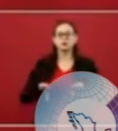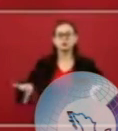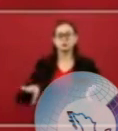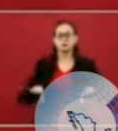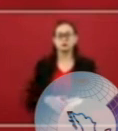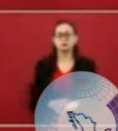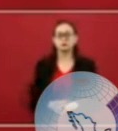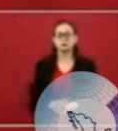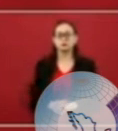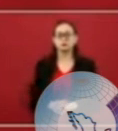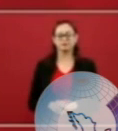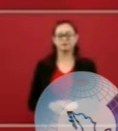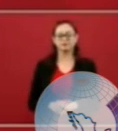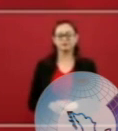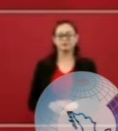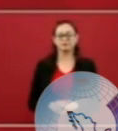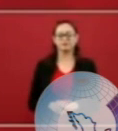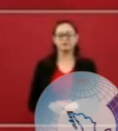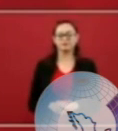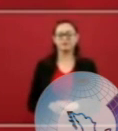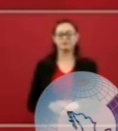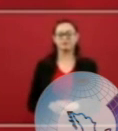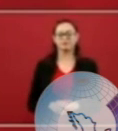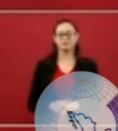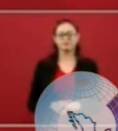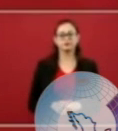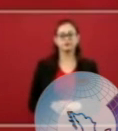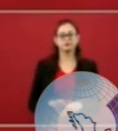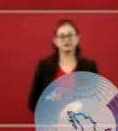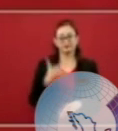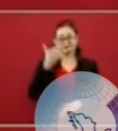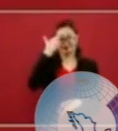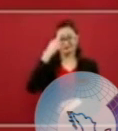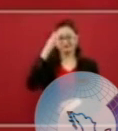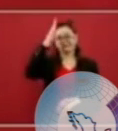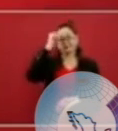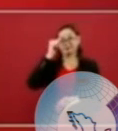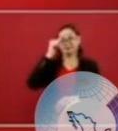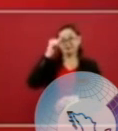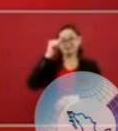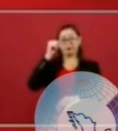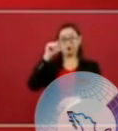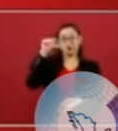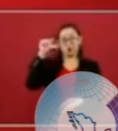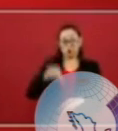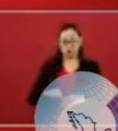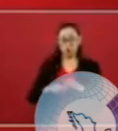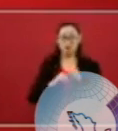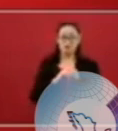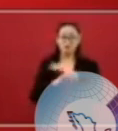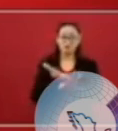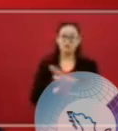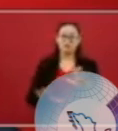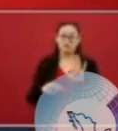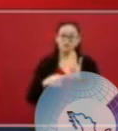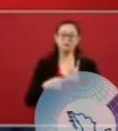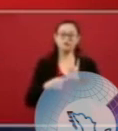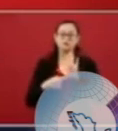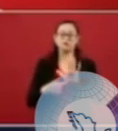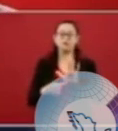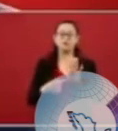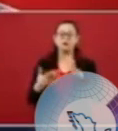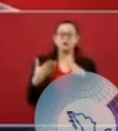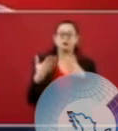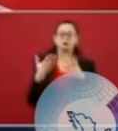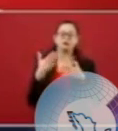Y hoy, como acordamos, se va a presentar el informe sobre